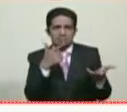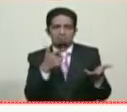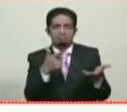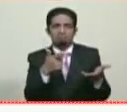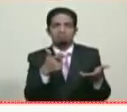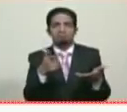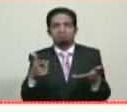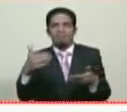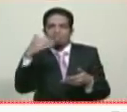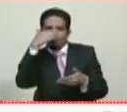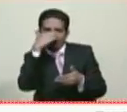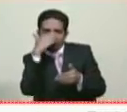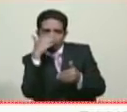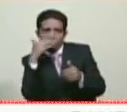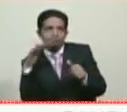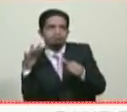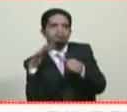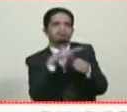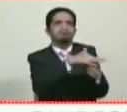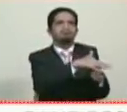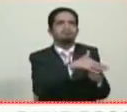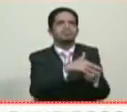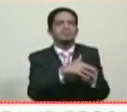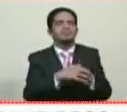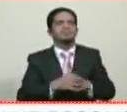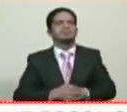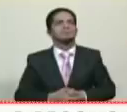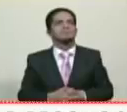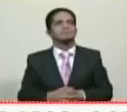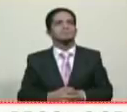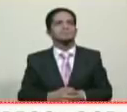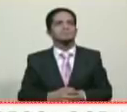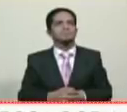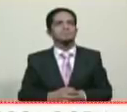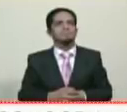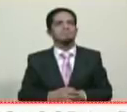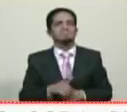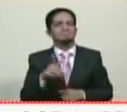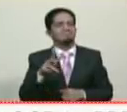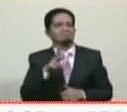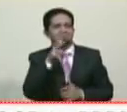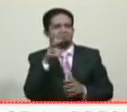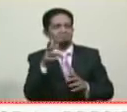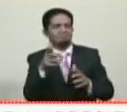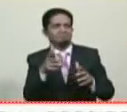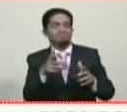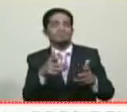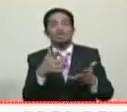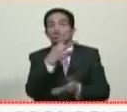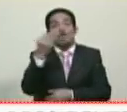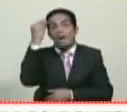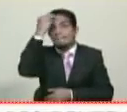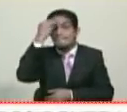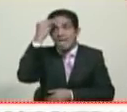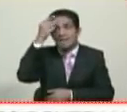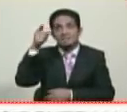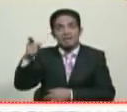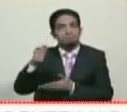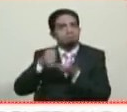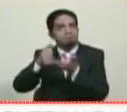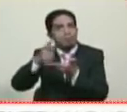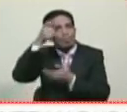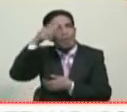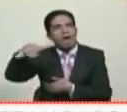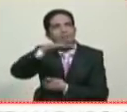con la acción criminal, ¿verdad? Terrorista, de barbarie, no piensan en el pueblo. La salud